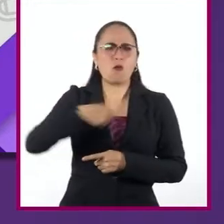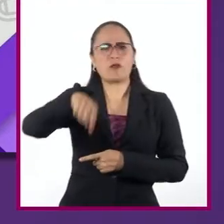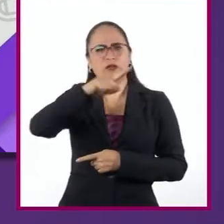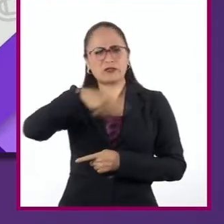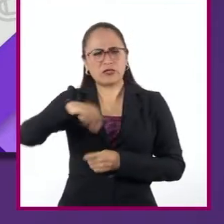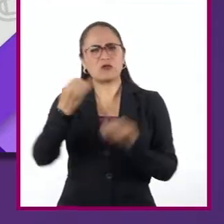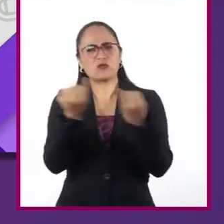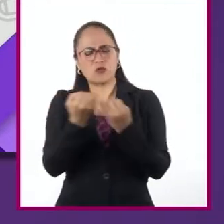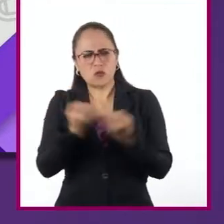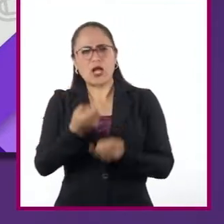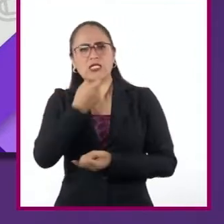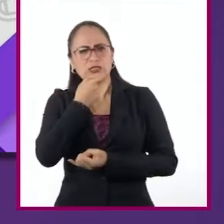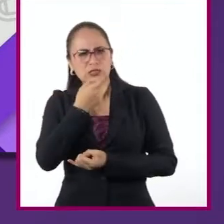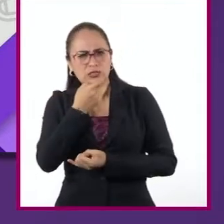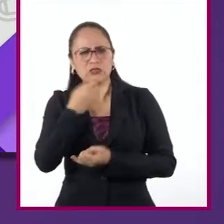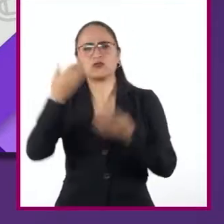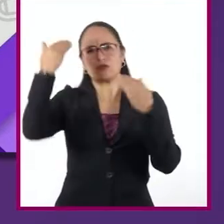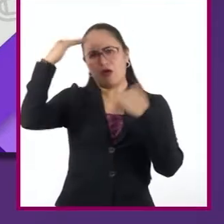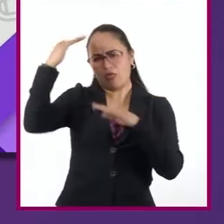en la infancia y la adultez.